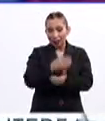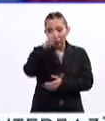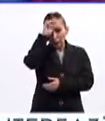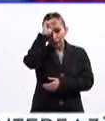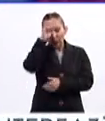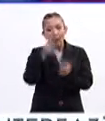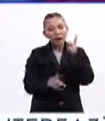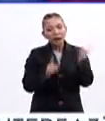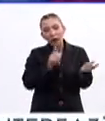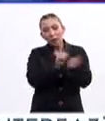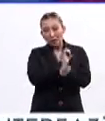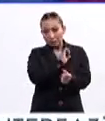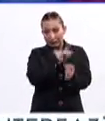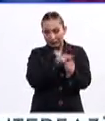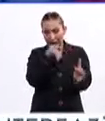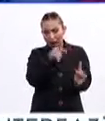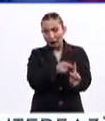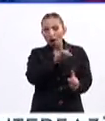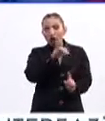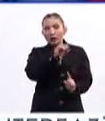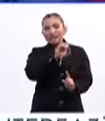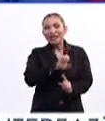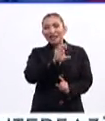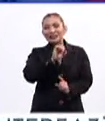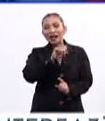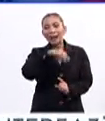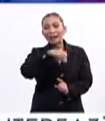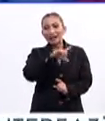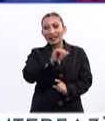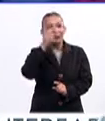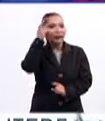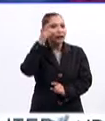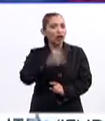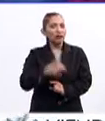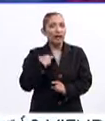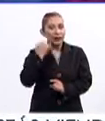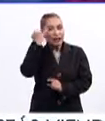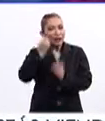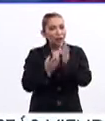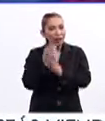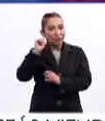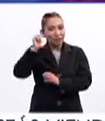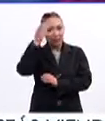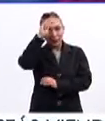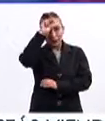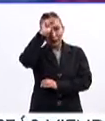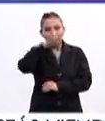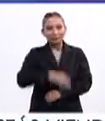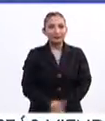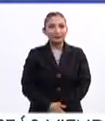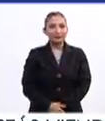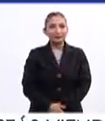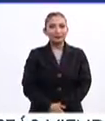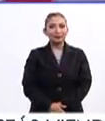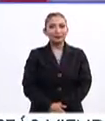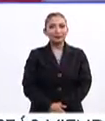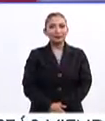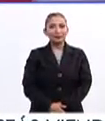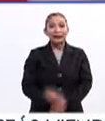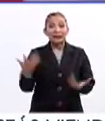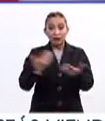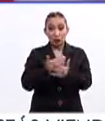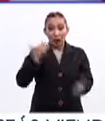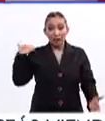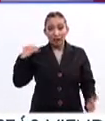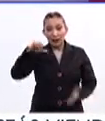Monterrey, platicamos en exclusiva con José Escamilla, director de innovación del TEC de Monterrey. Se llevó